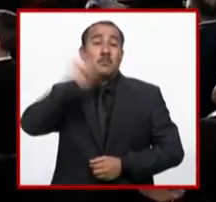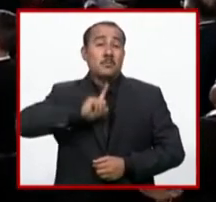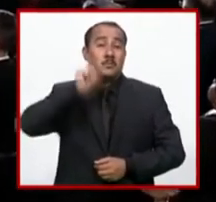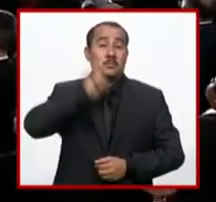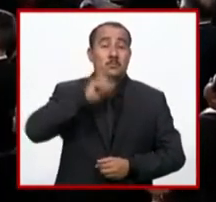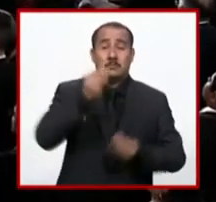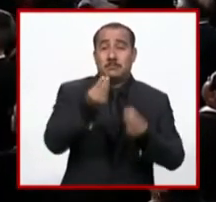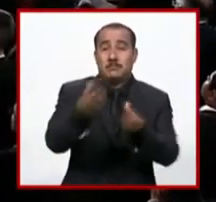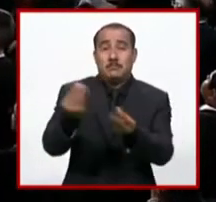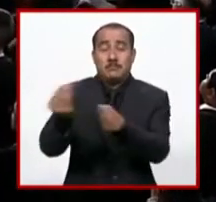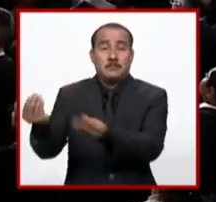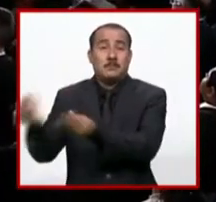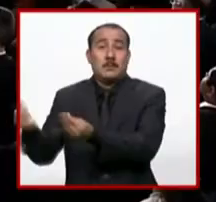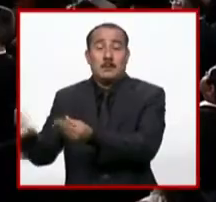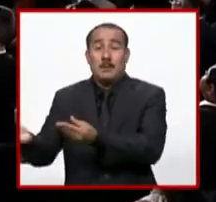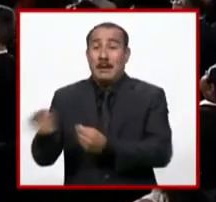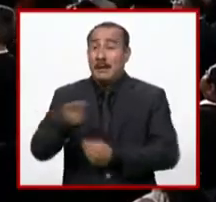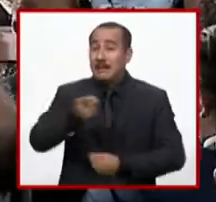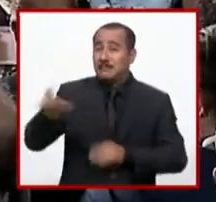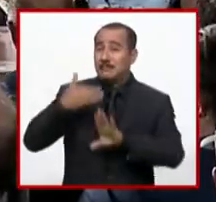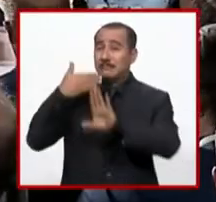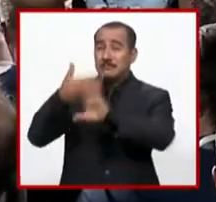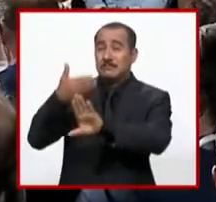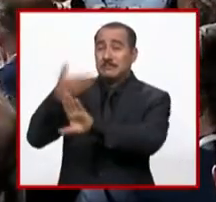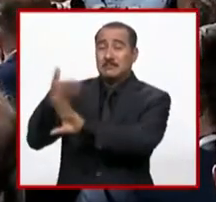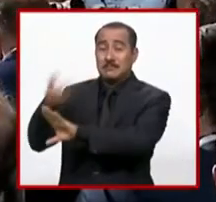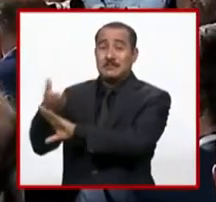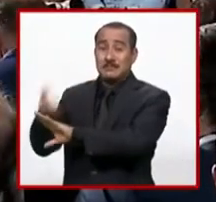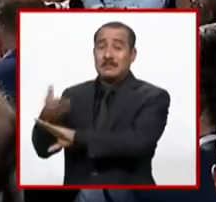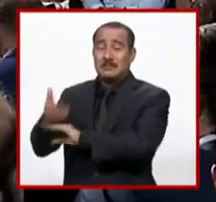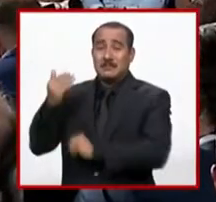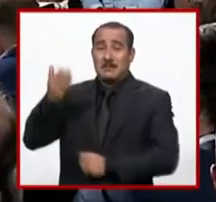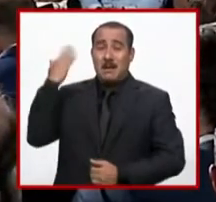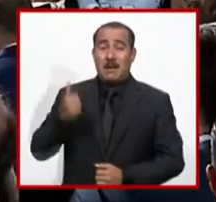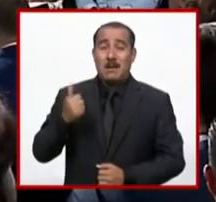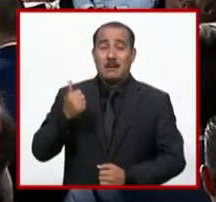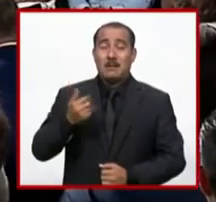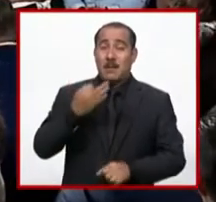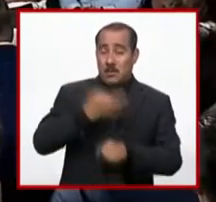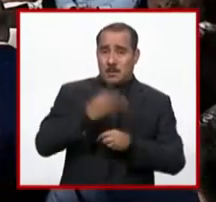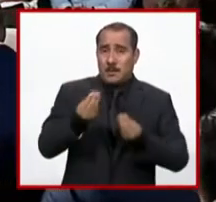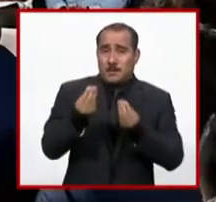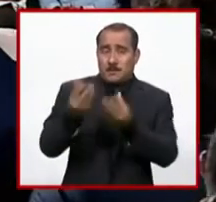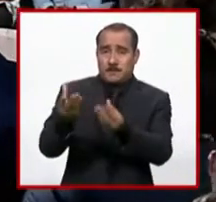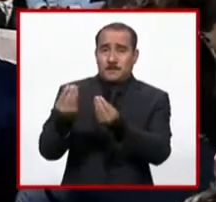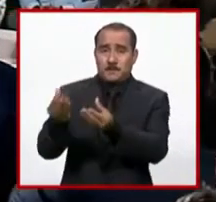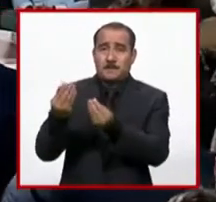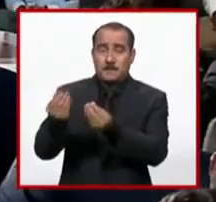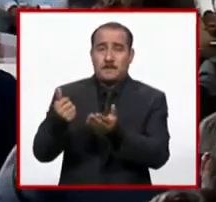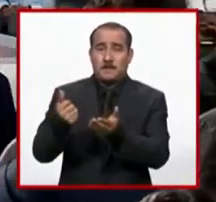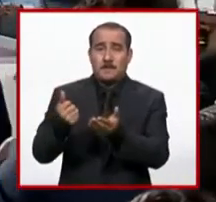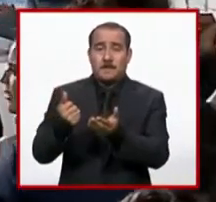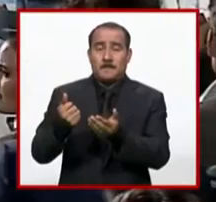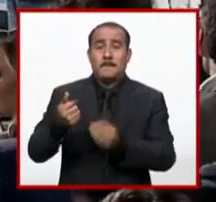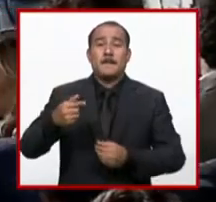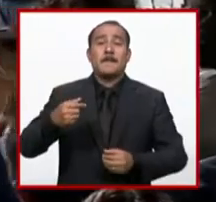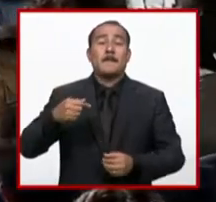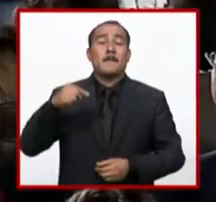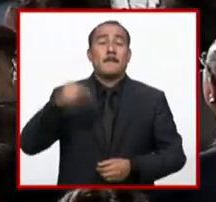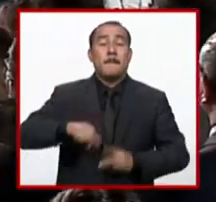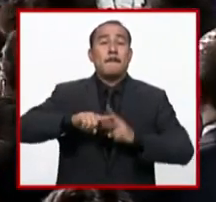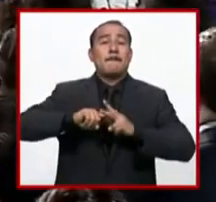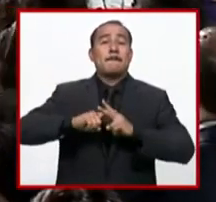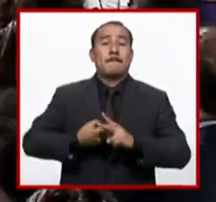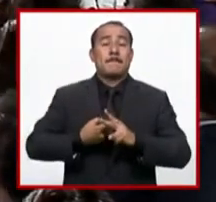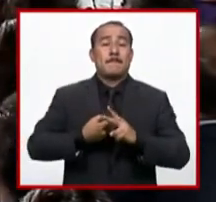mujeres que han sido ya violentadas y que estamos arrancando. Este